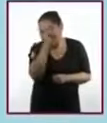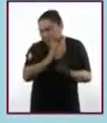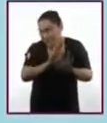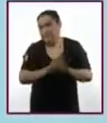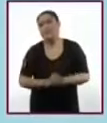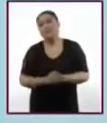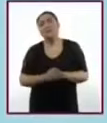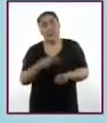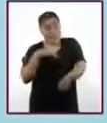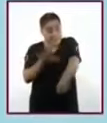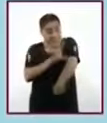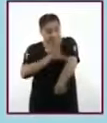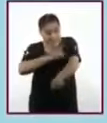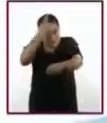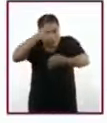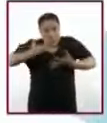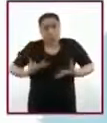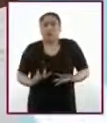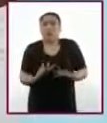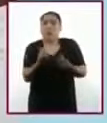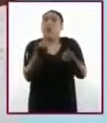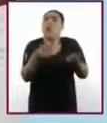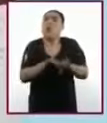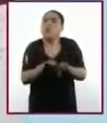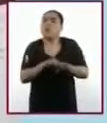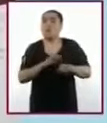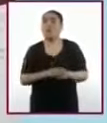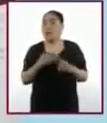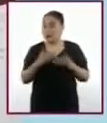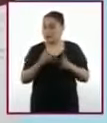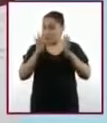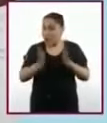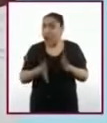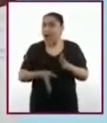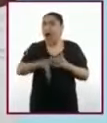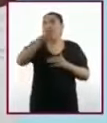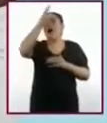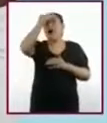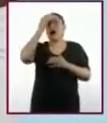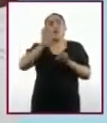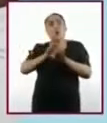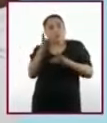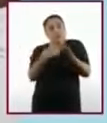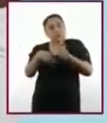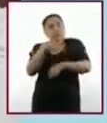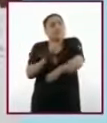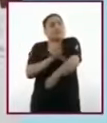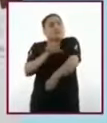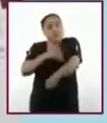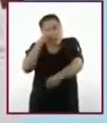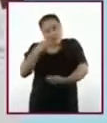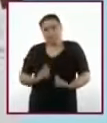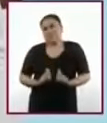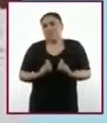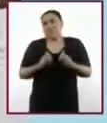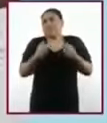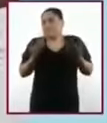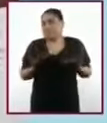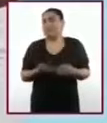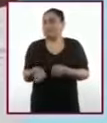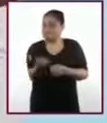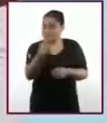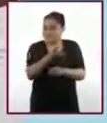qué gastamos esa energía? Ahora que ya sabemos de dónde obtenemos la energía para mantenernos vivos, los invitamos a ver el